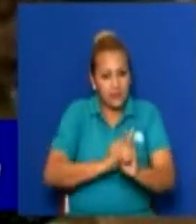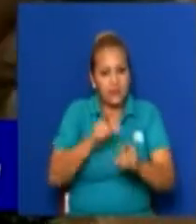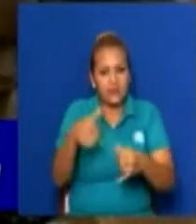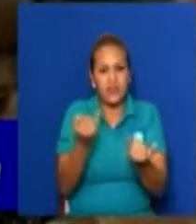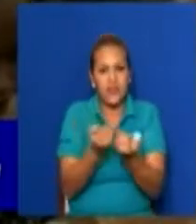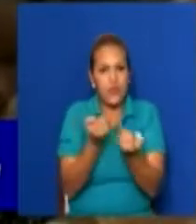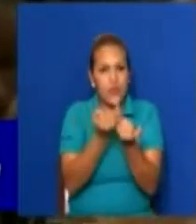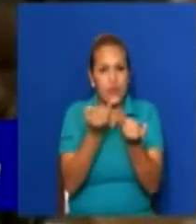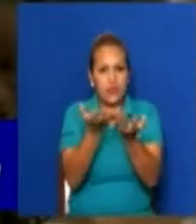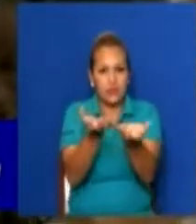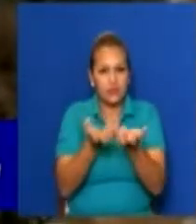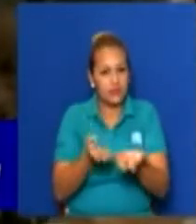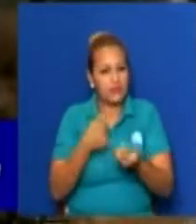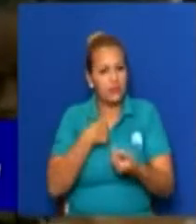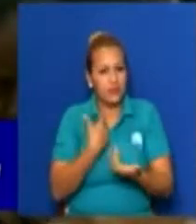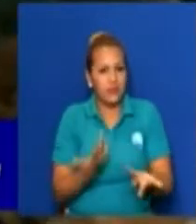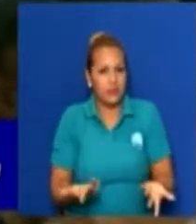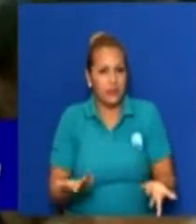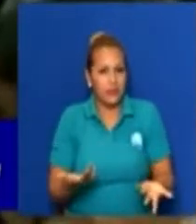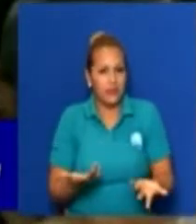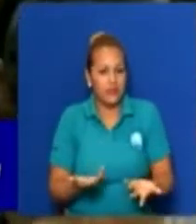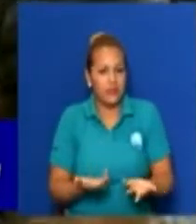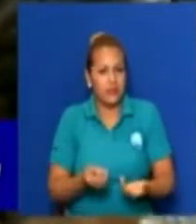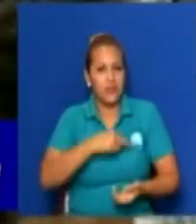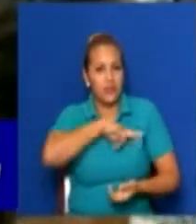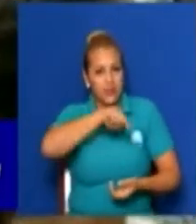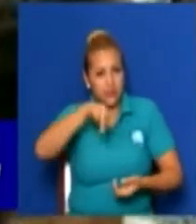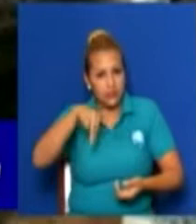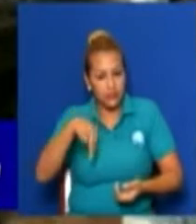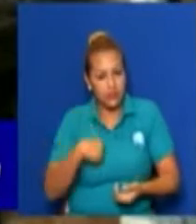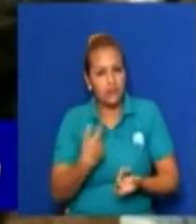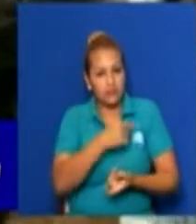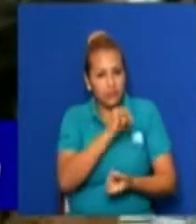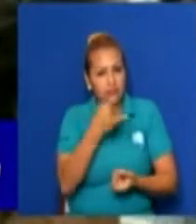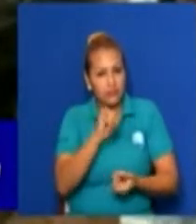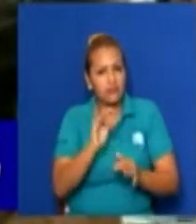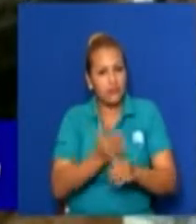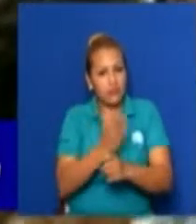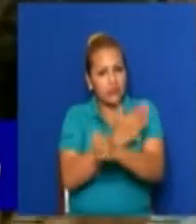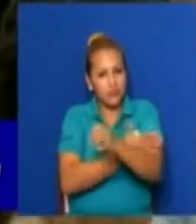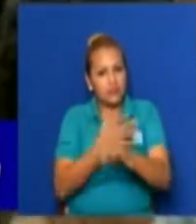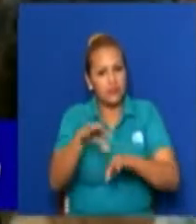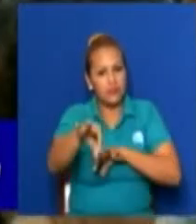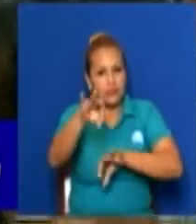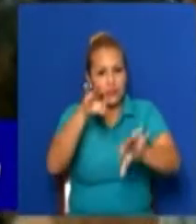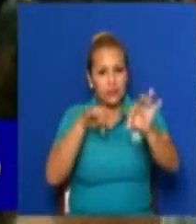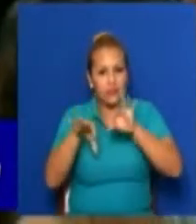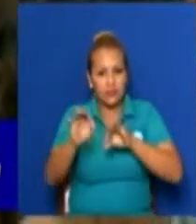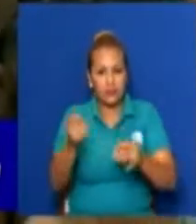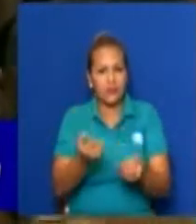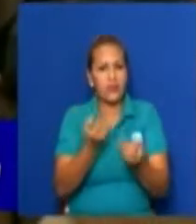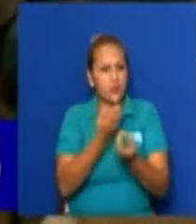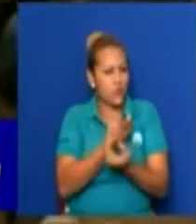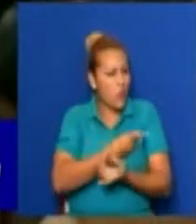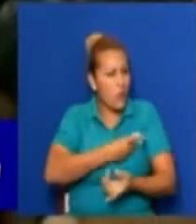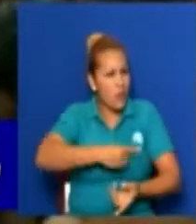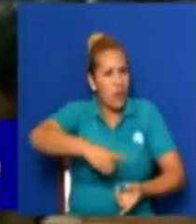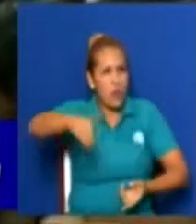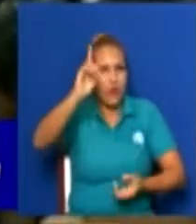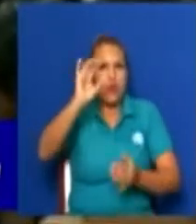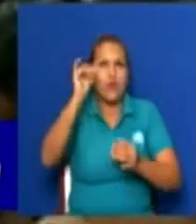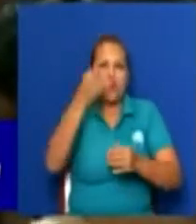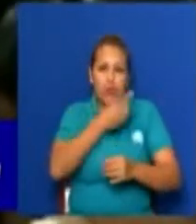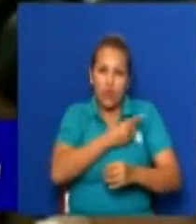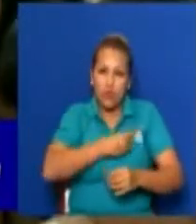queremos, sí, nosotros fuimos elegidas las mujeres desde nuestro Padre Eterno, que se